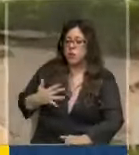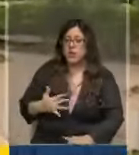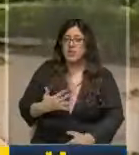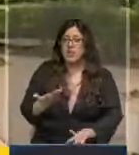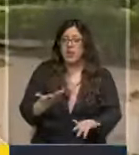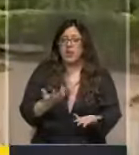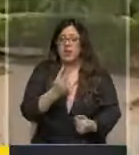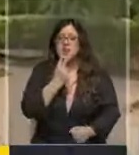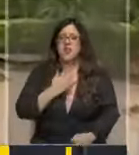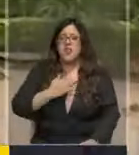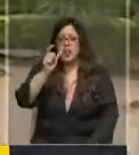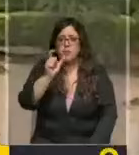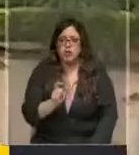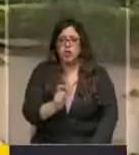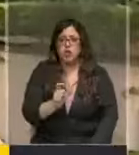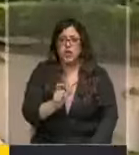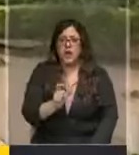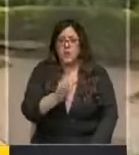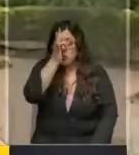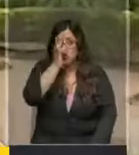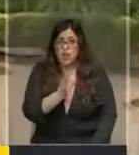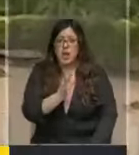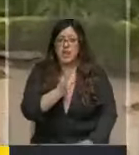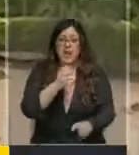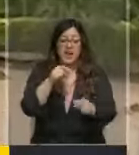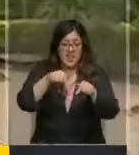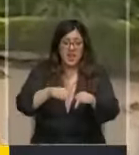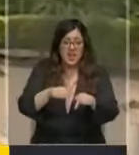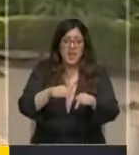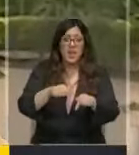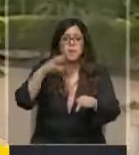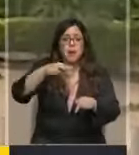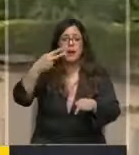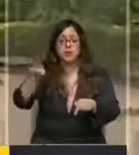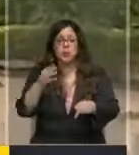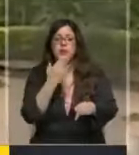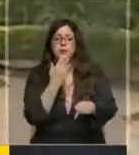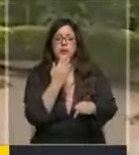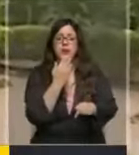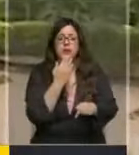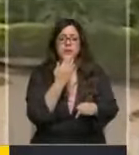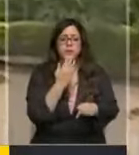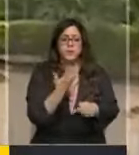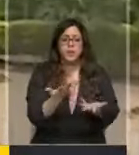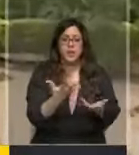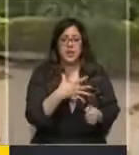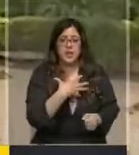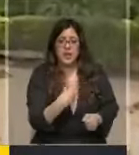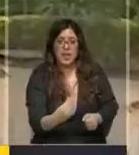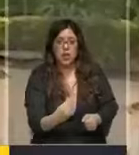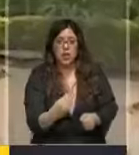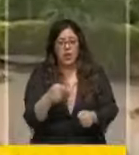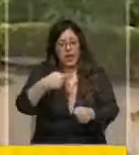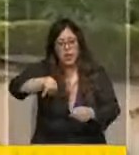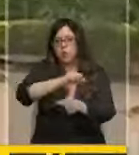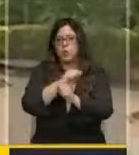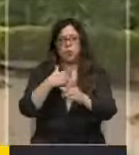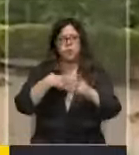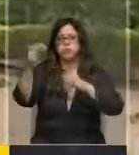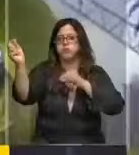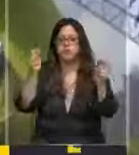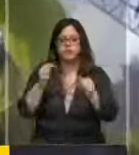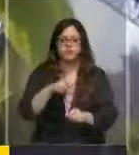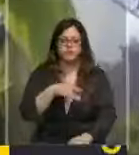funcionaria del jardín y tres familiares, su mamá y dos nietos. No alcanzaron a evacuar. Es